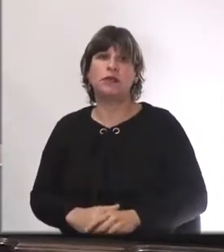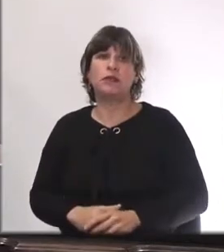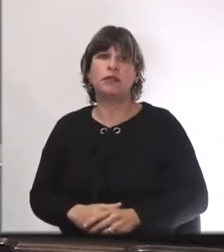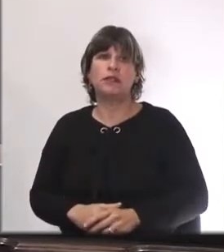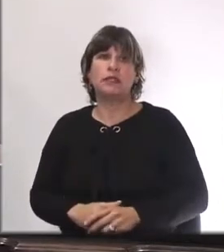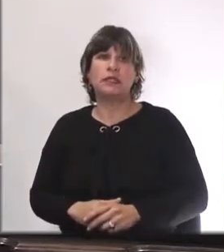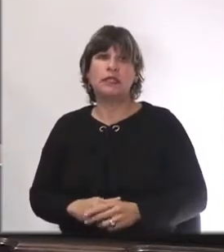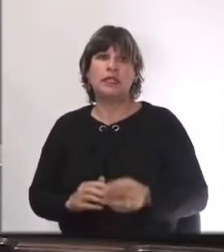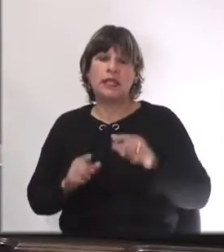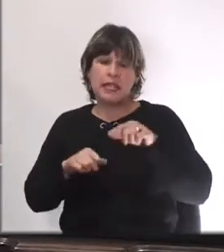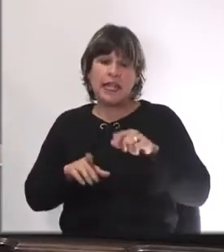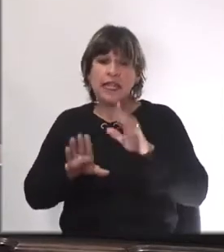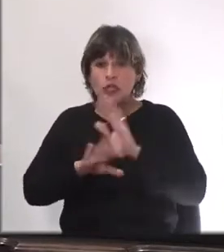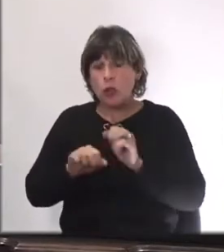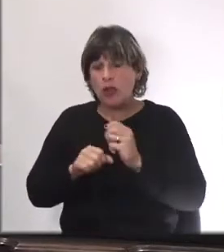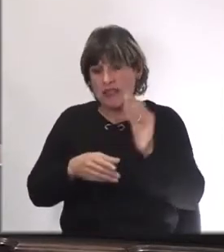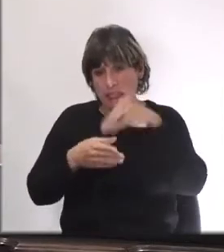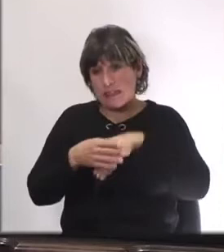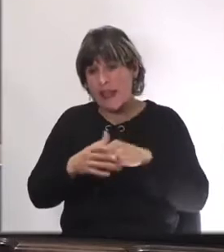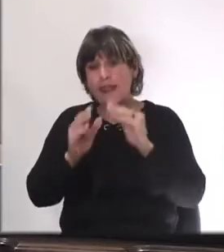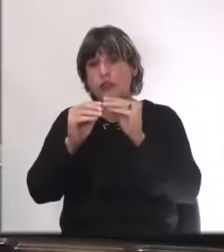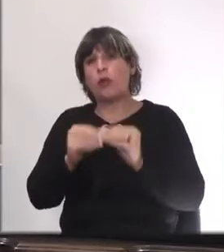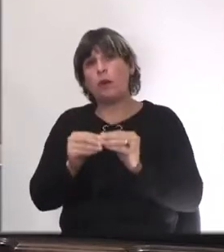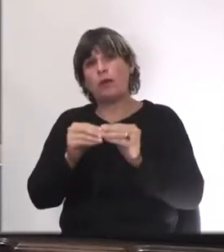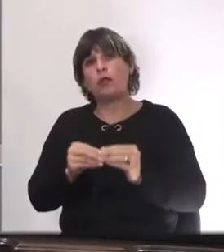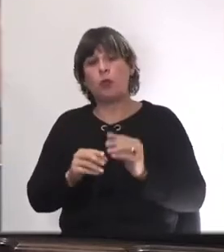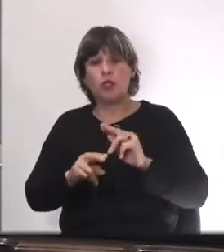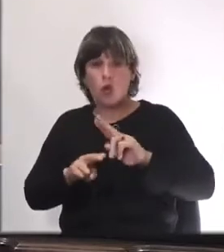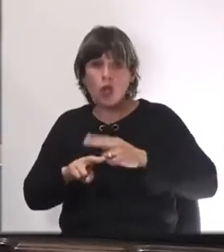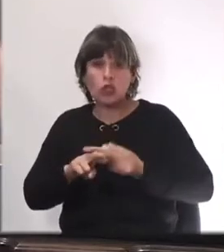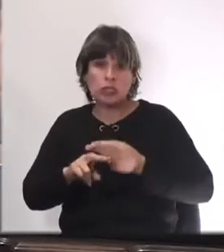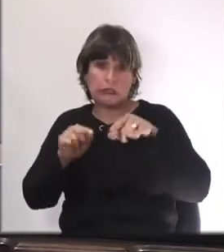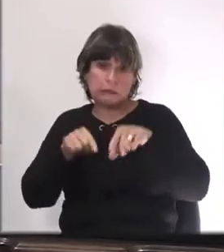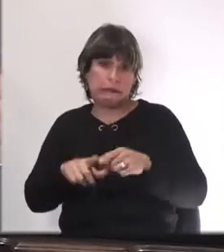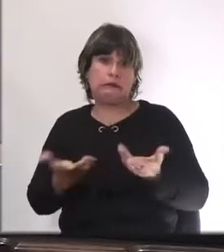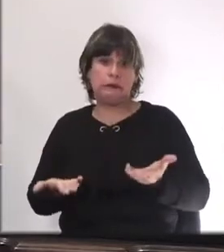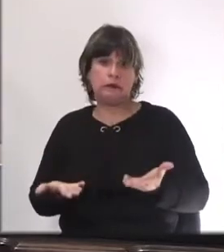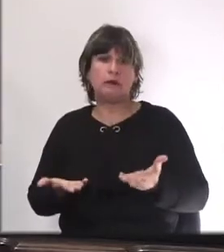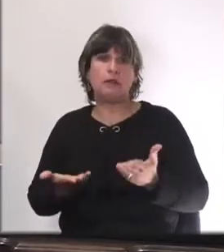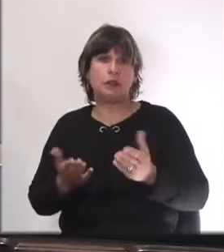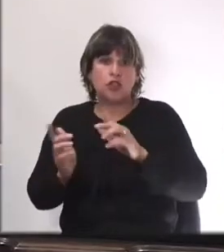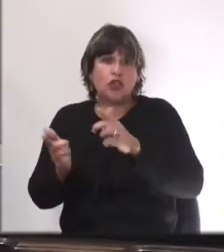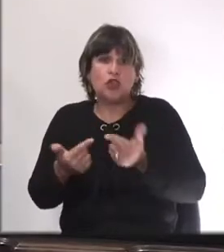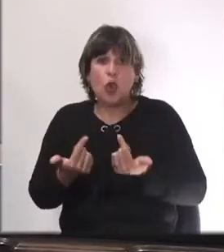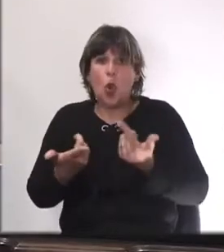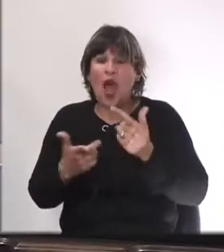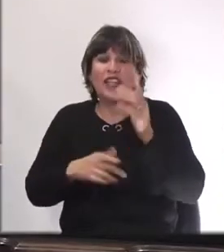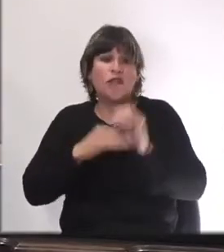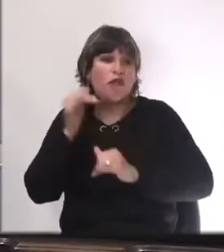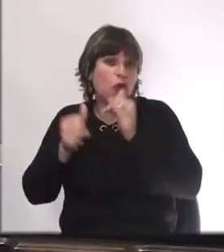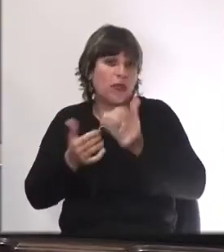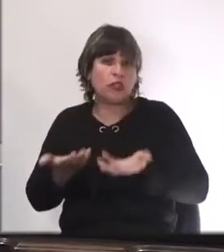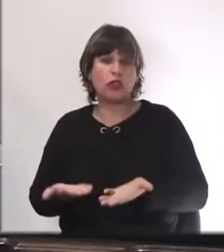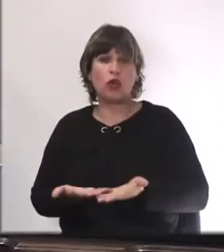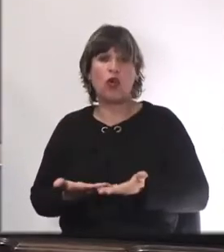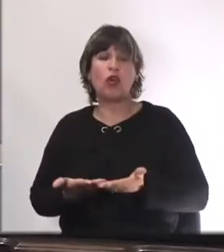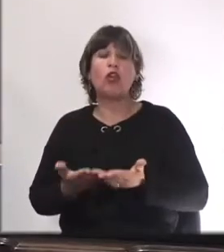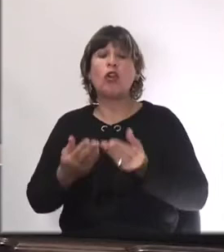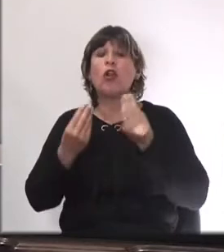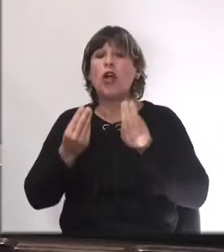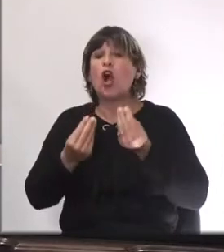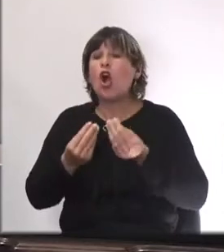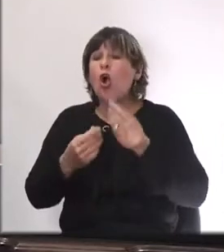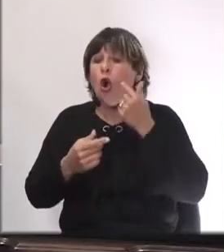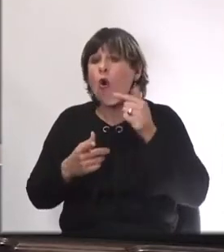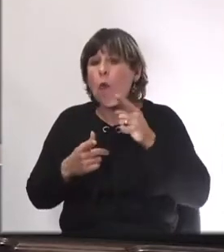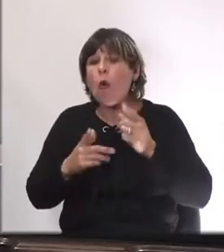Esto era un problema que ya estaba en el presupuesto, que aquí se reitera. O sea, uno no tiene información de cómo va a evolucionar o